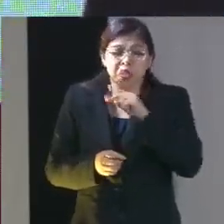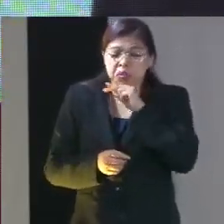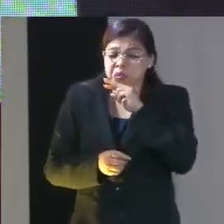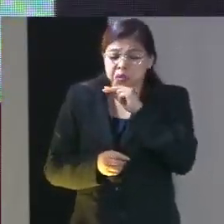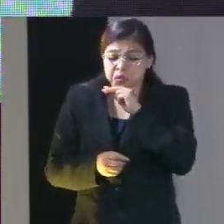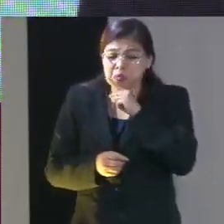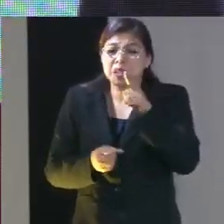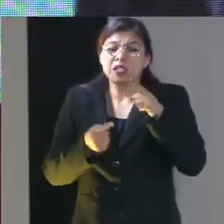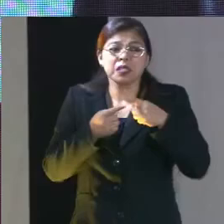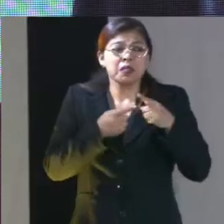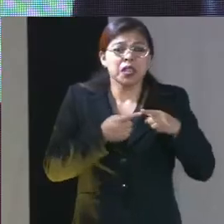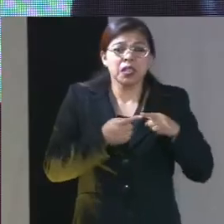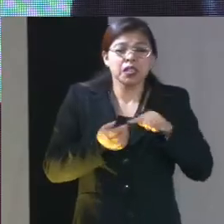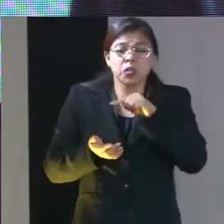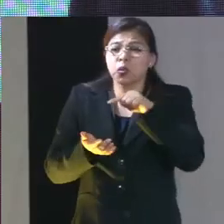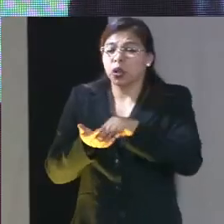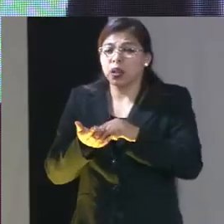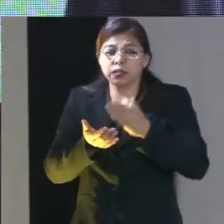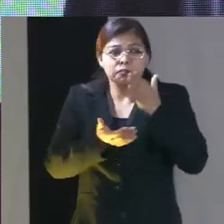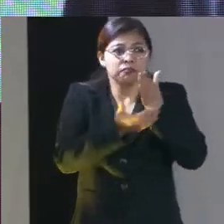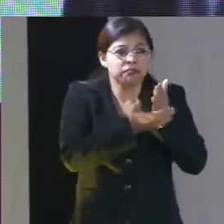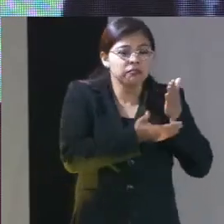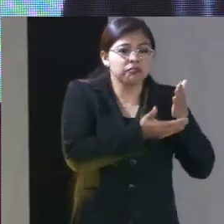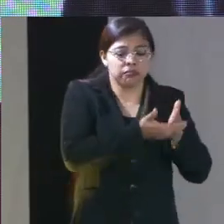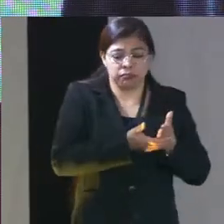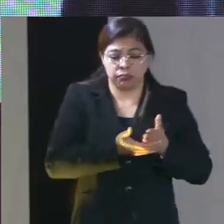las primeras expediciones,